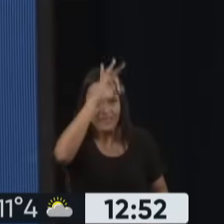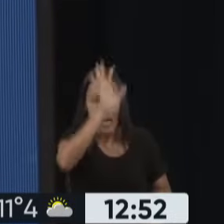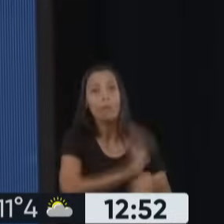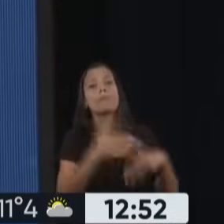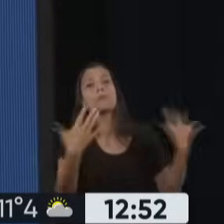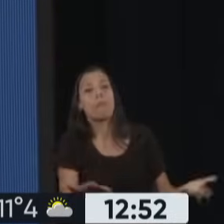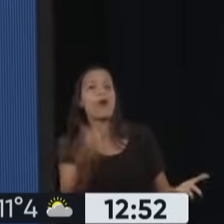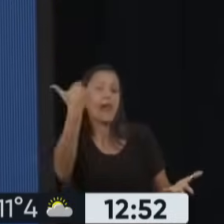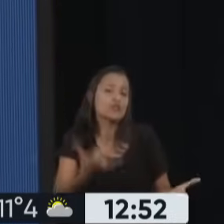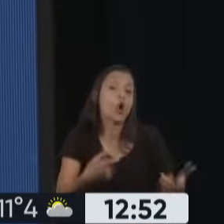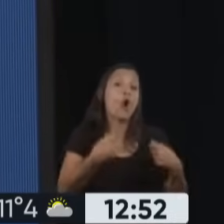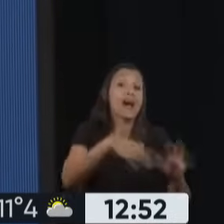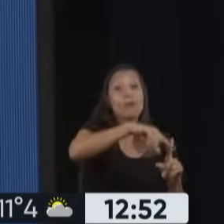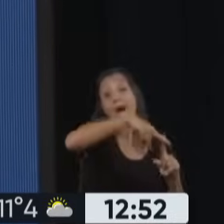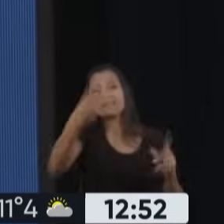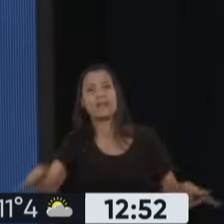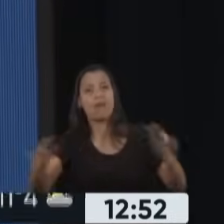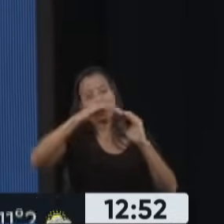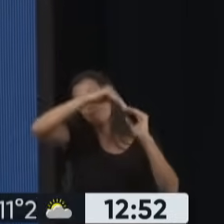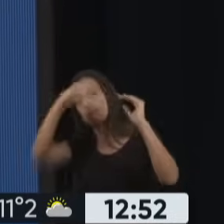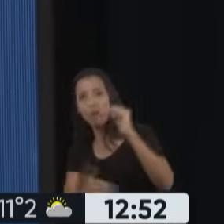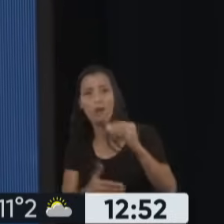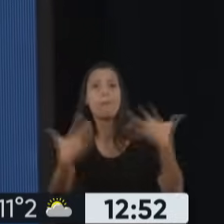sistemáticamente tuvimos déficit fiscal y desastre que tuvimos.